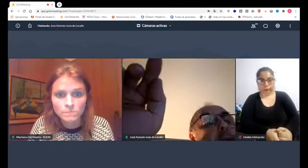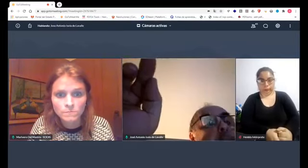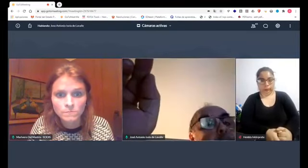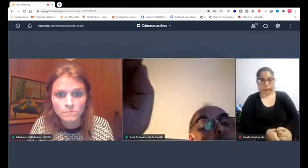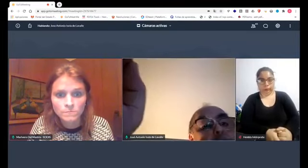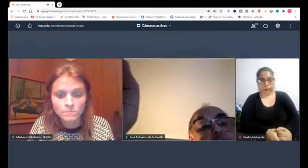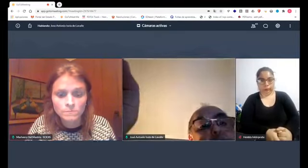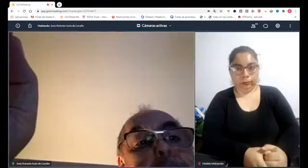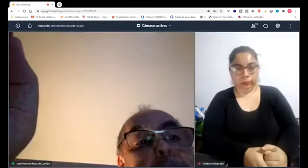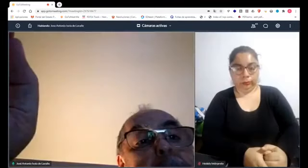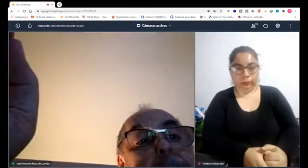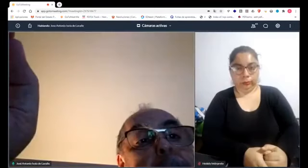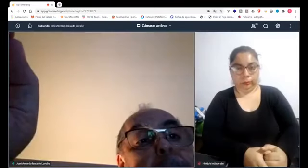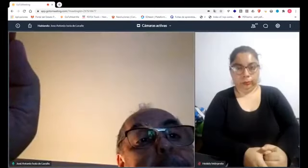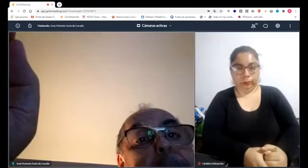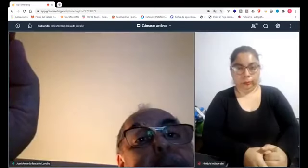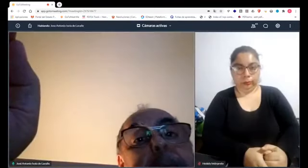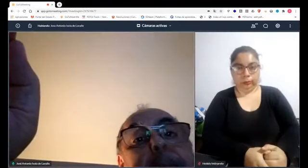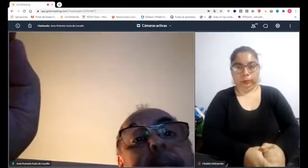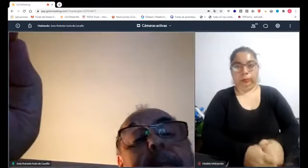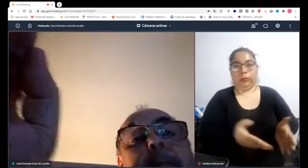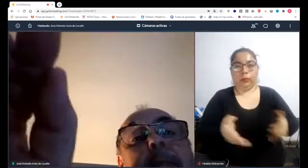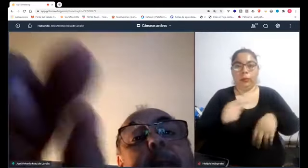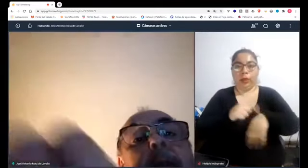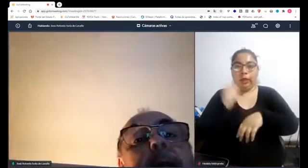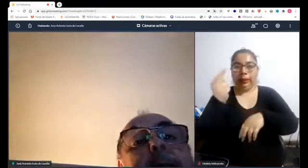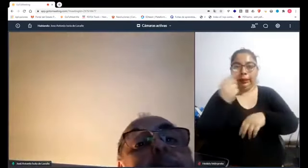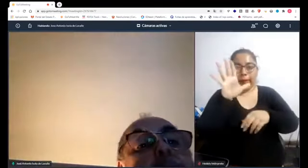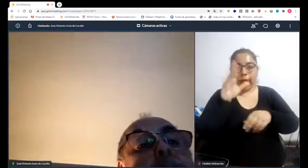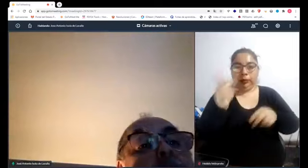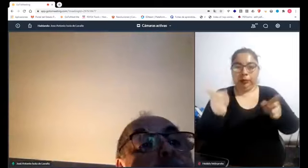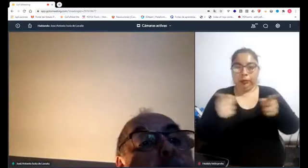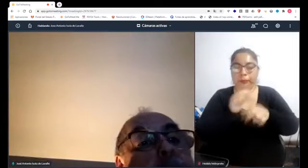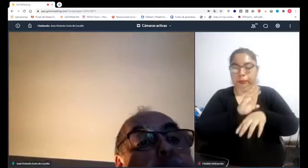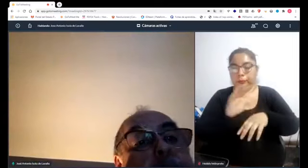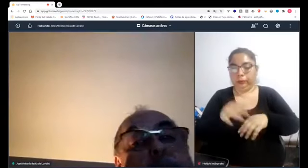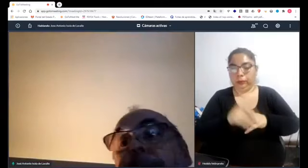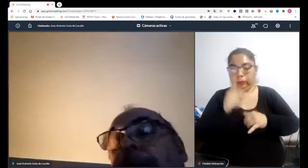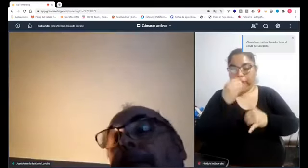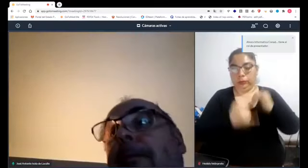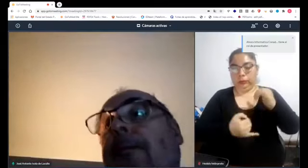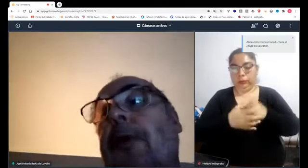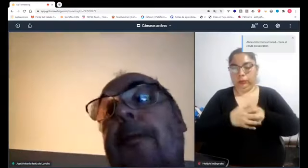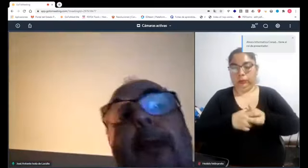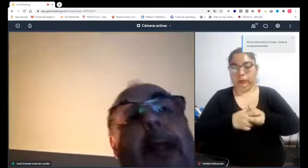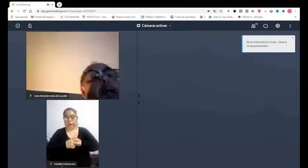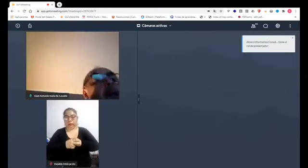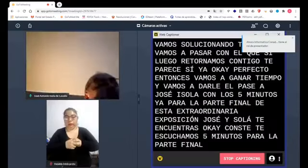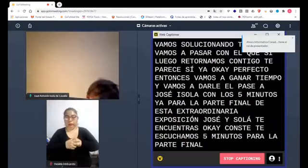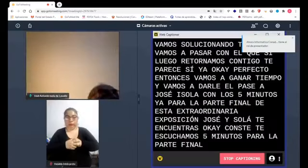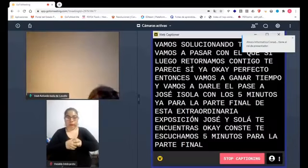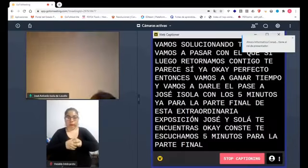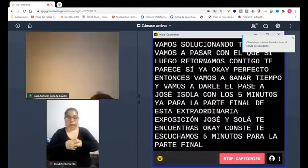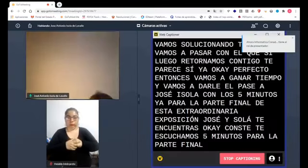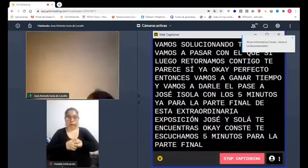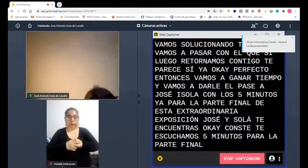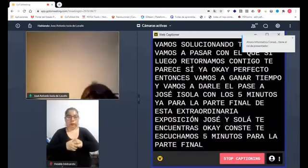aquí estoy ok José te escuchamos 5 minutos para la parte final bueno